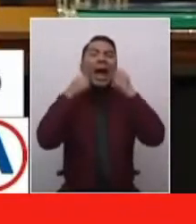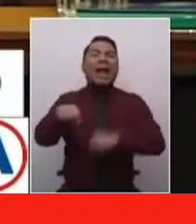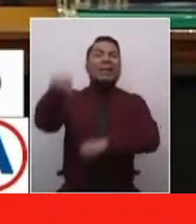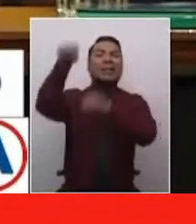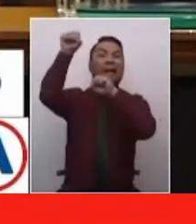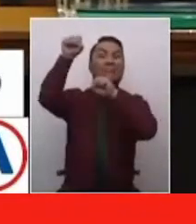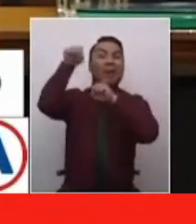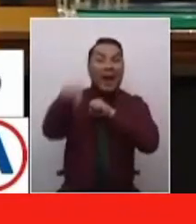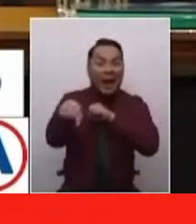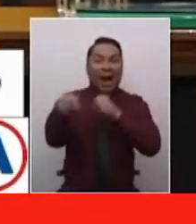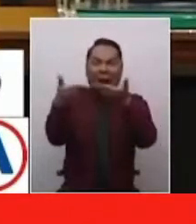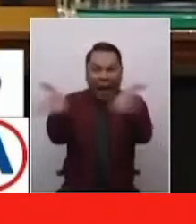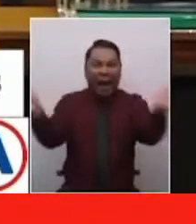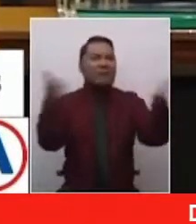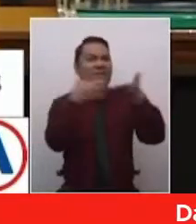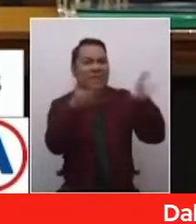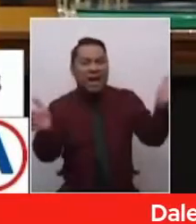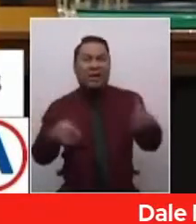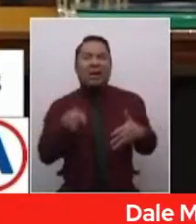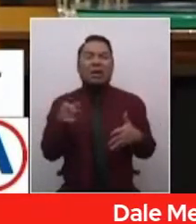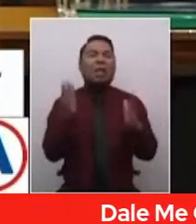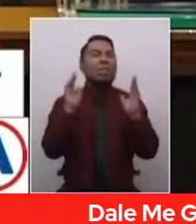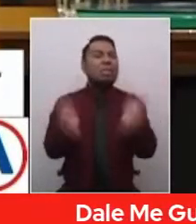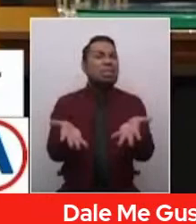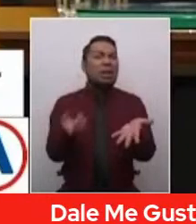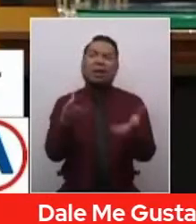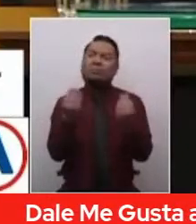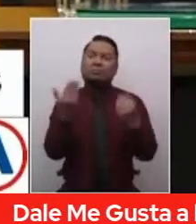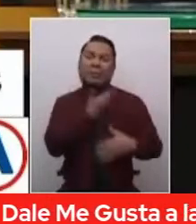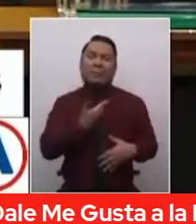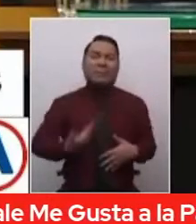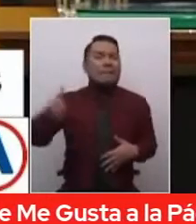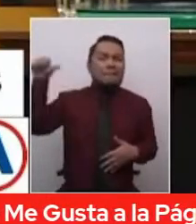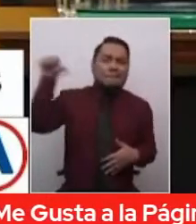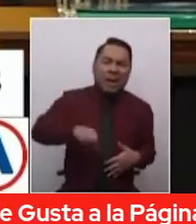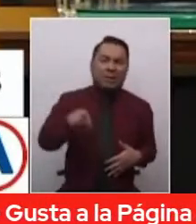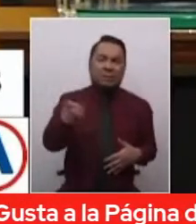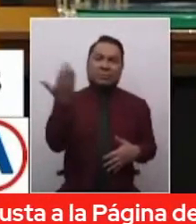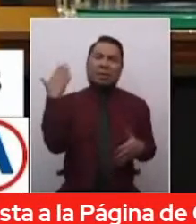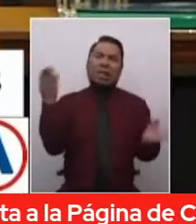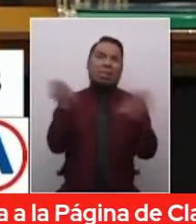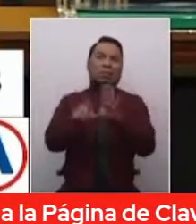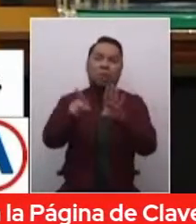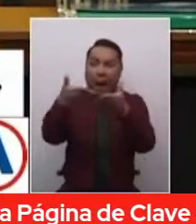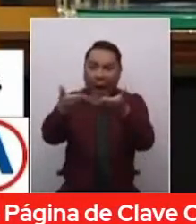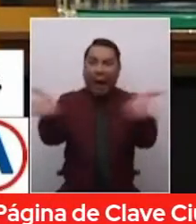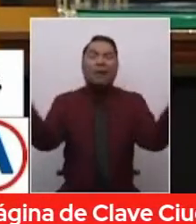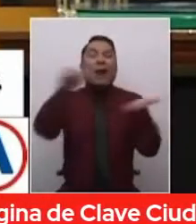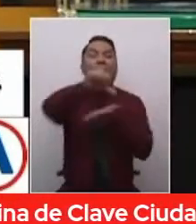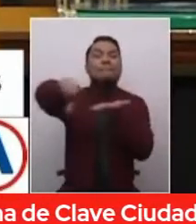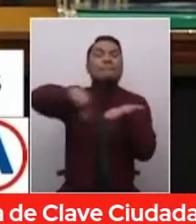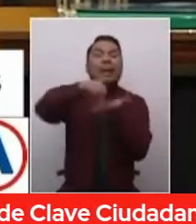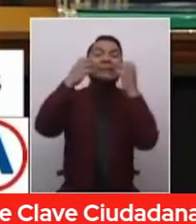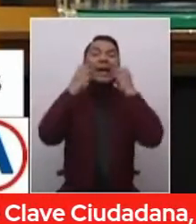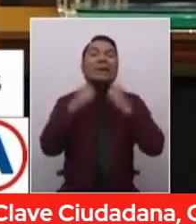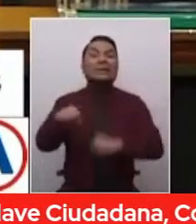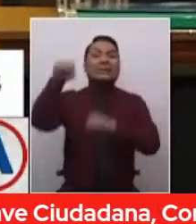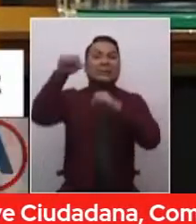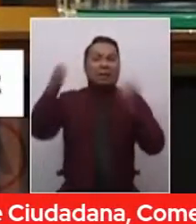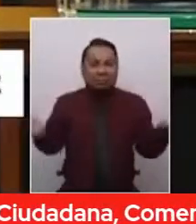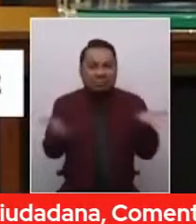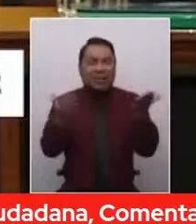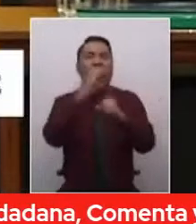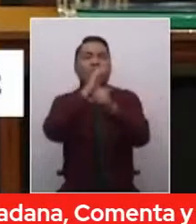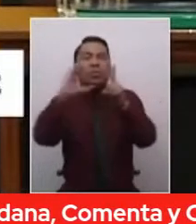vamos a impulsar todo esto que se perdió hace mucho tiempo con este pésimo gobierno y los anteriores. Reabrir la Plaza de Armas para fomentar el arte,